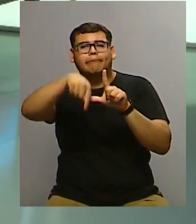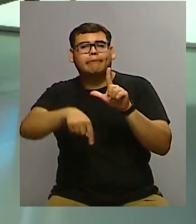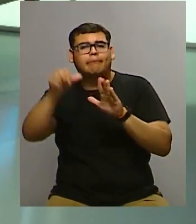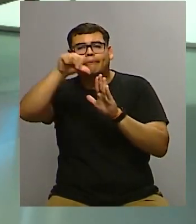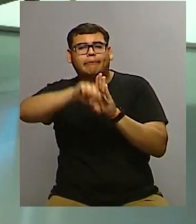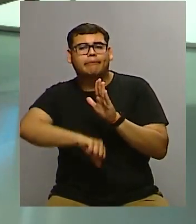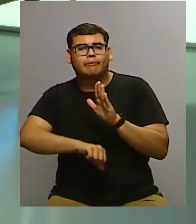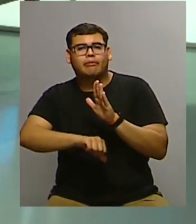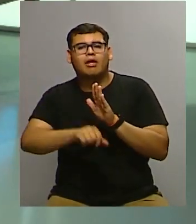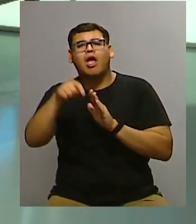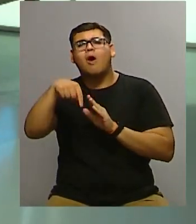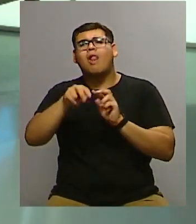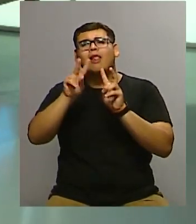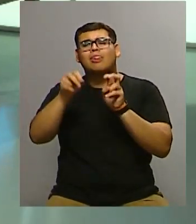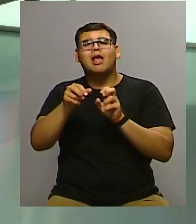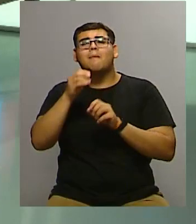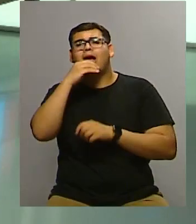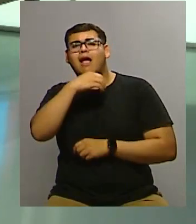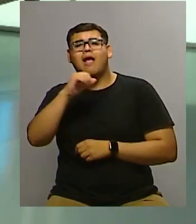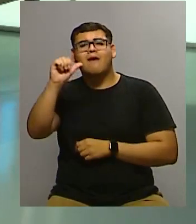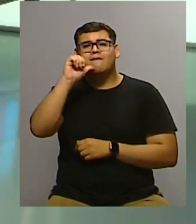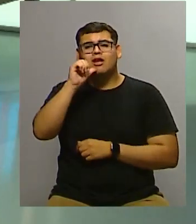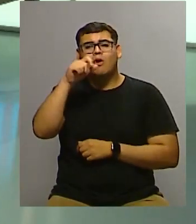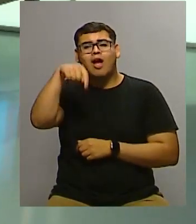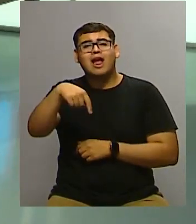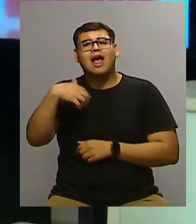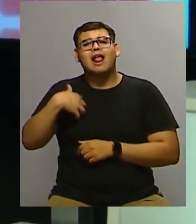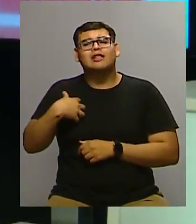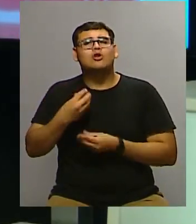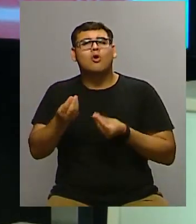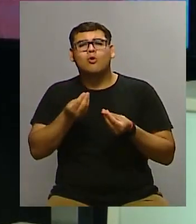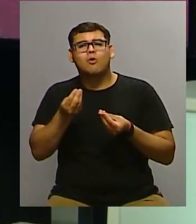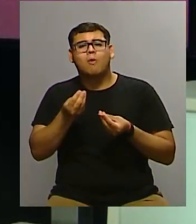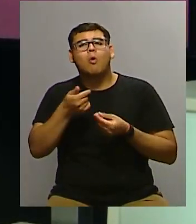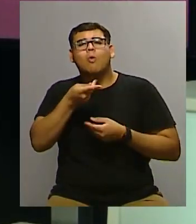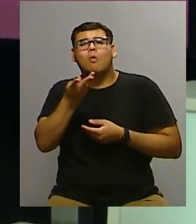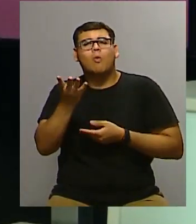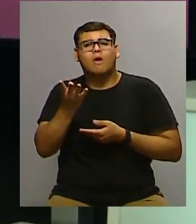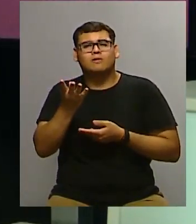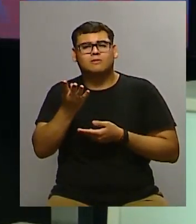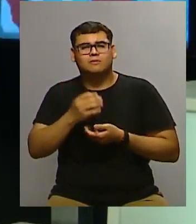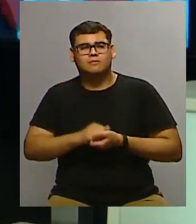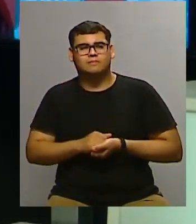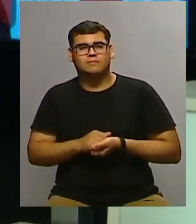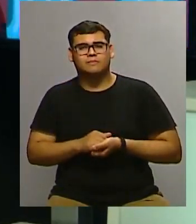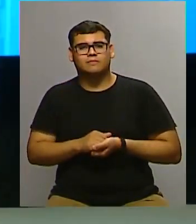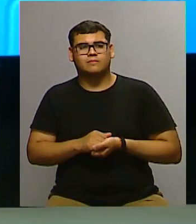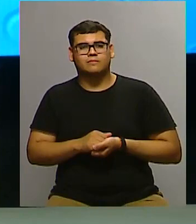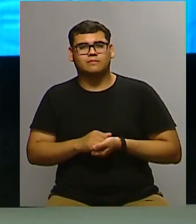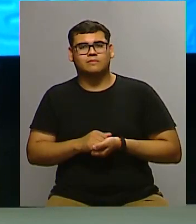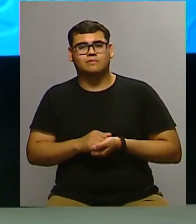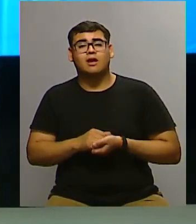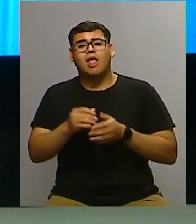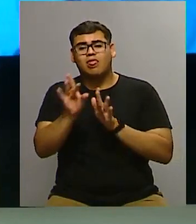del consumo interno del vino aquí en el país? Digo, el balance siempre se hace a fin de año, pero me imagino que algunos números y datos tenés. Sí,